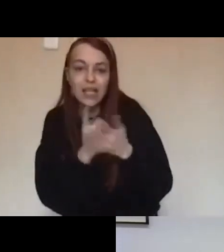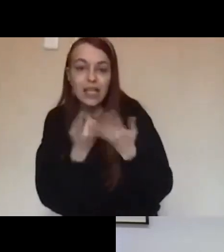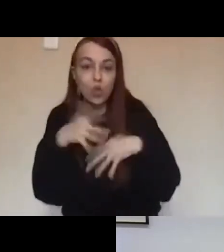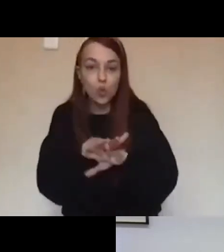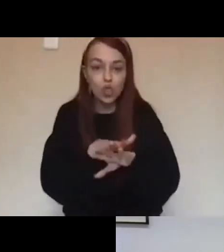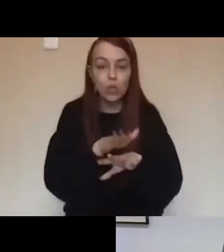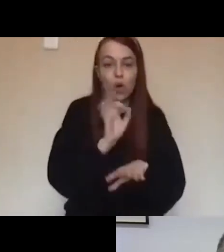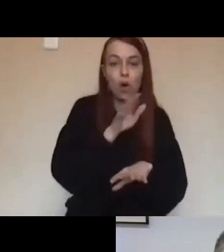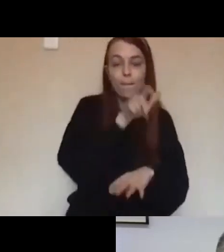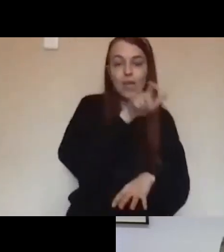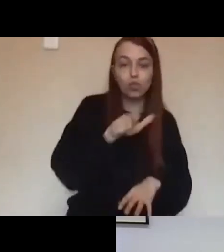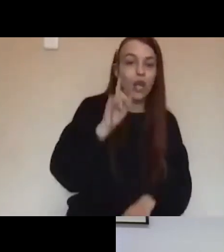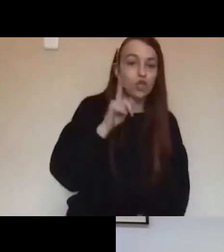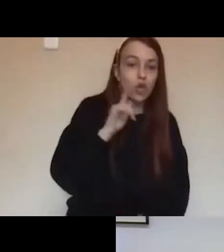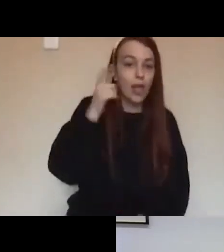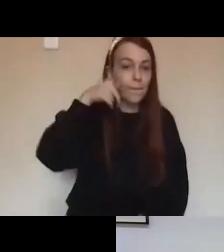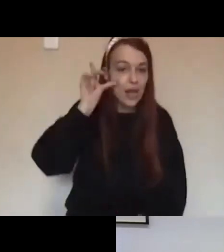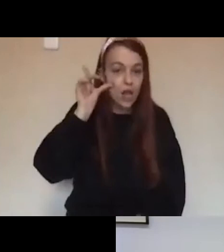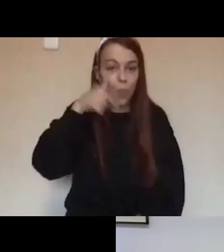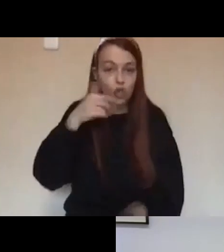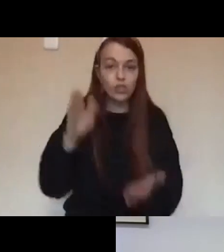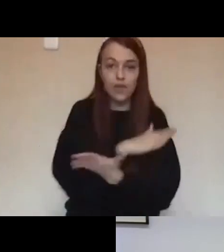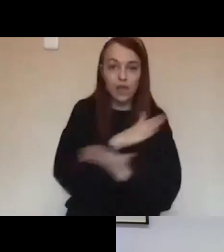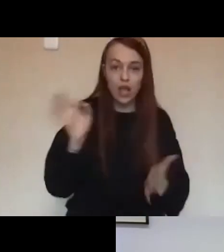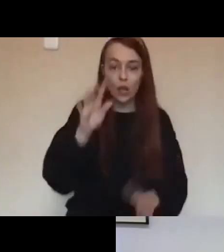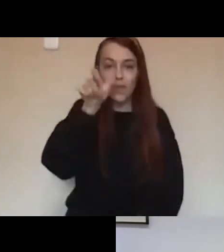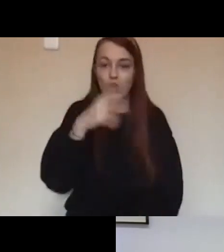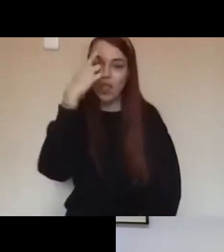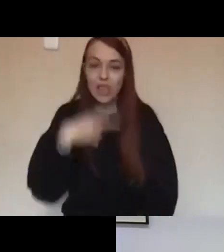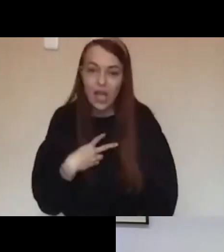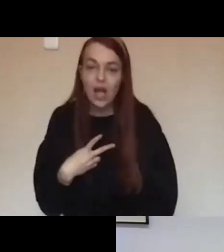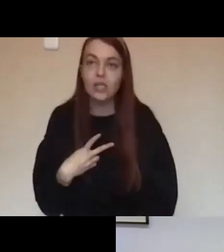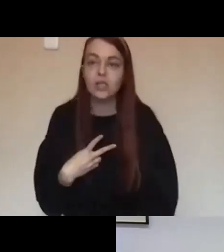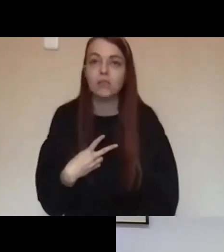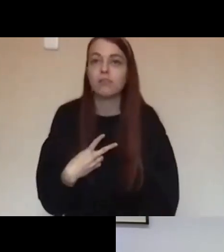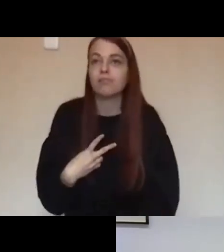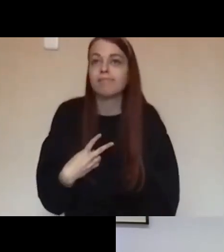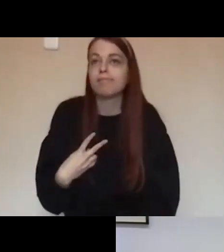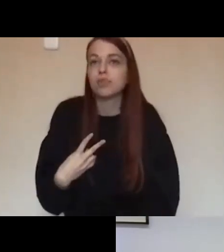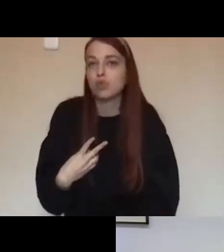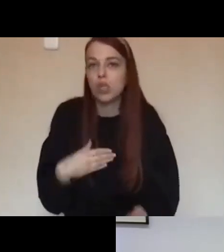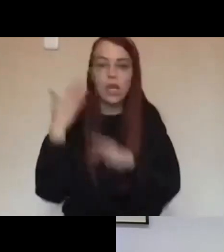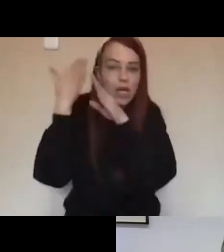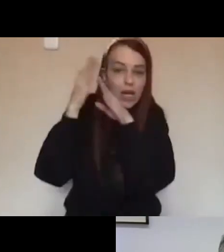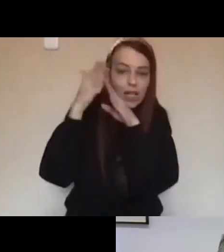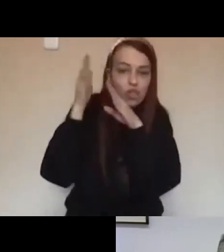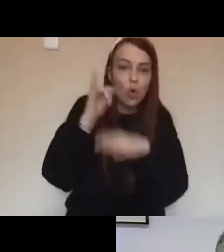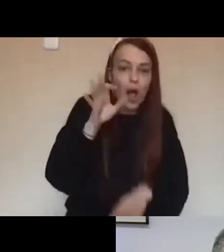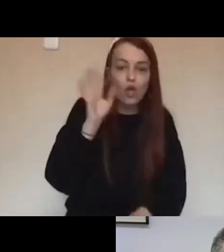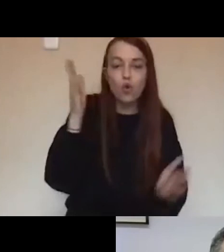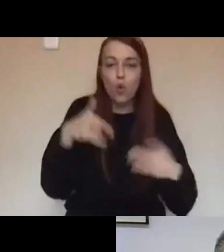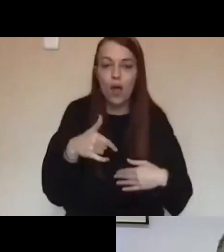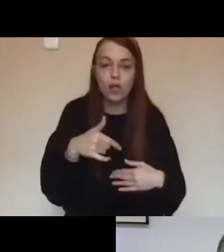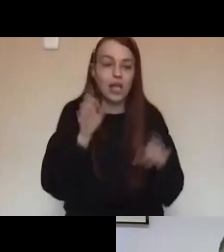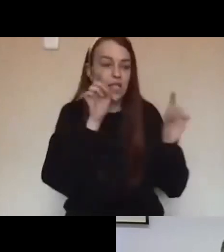sordas prelocutivas y prolocutivas o entre personas ciegas que tienen resto visual o no, cómo tratar a